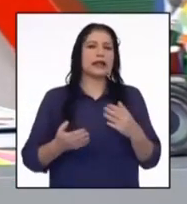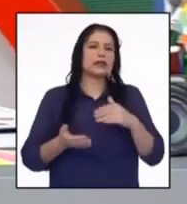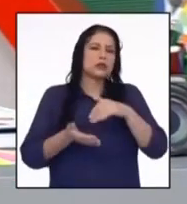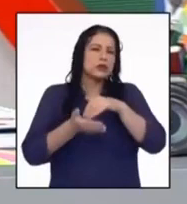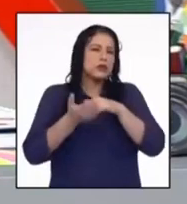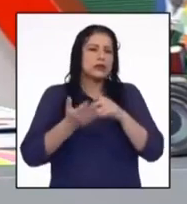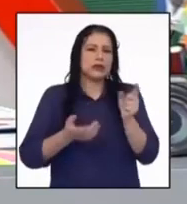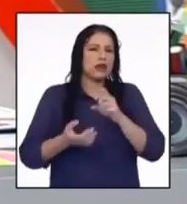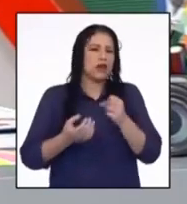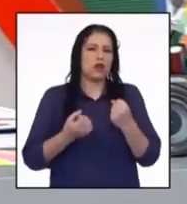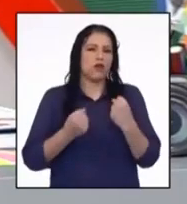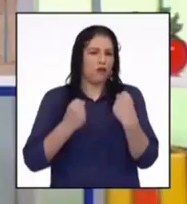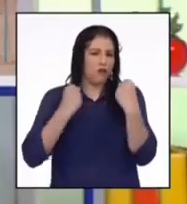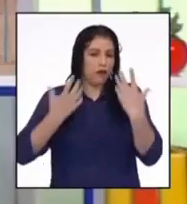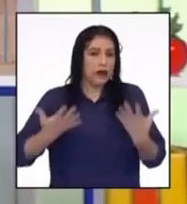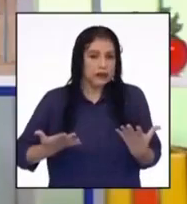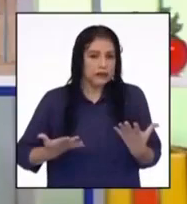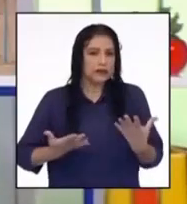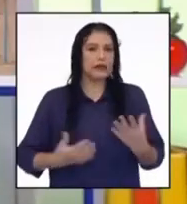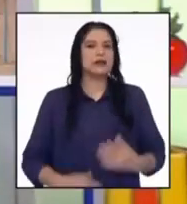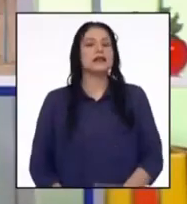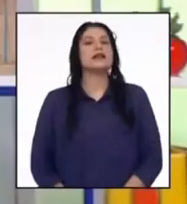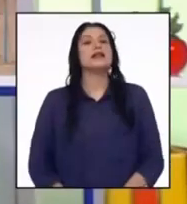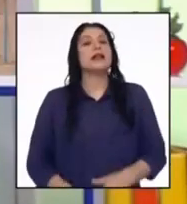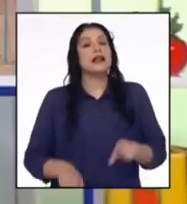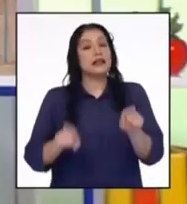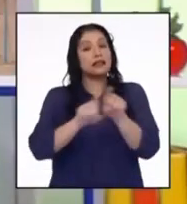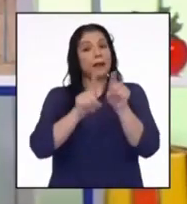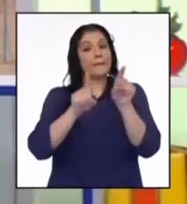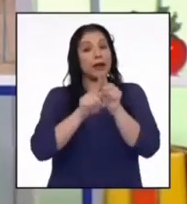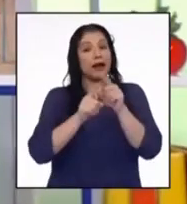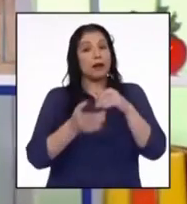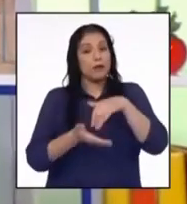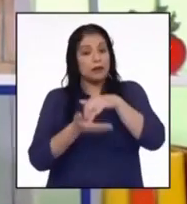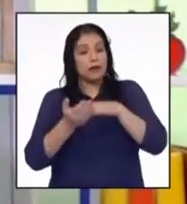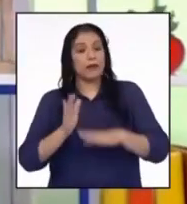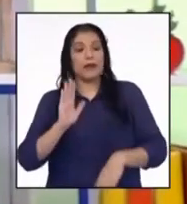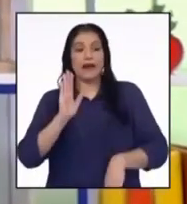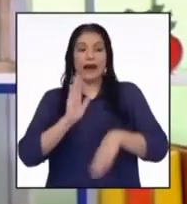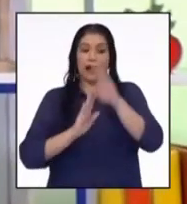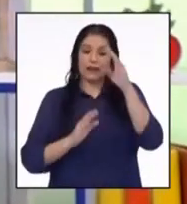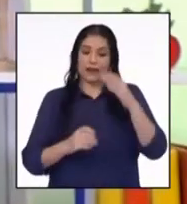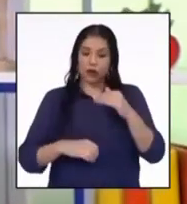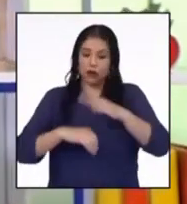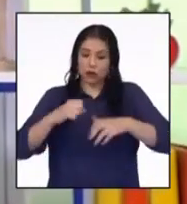resistencia que están en estado precario. Hay vulnerabilidad